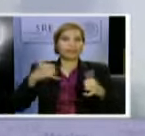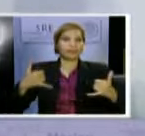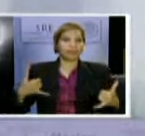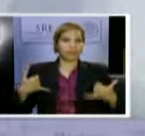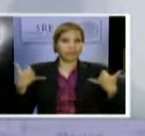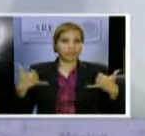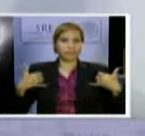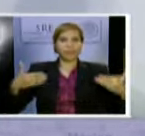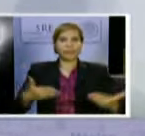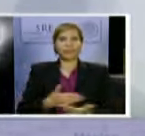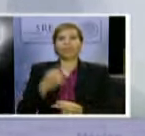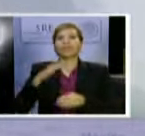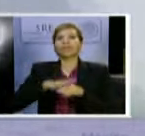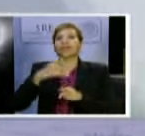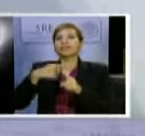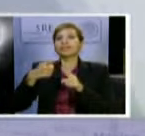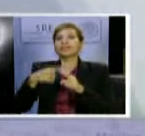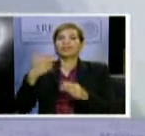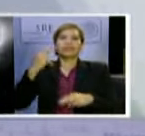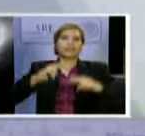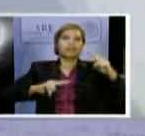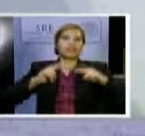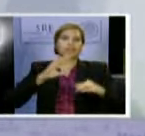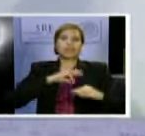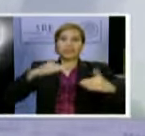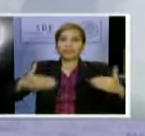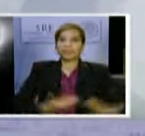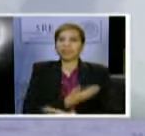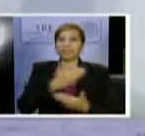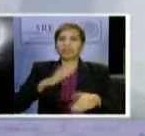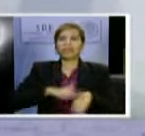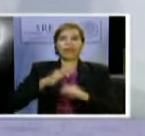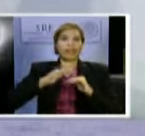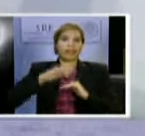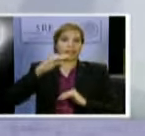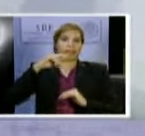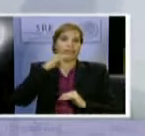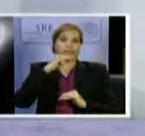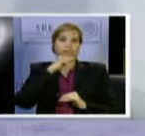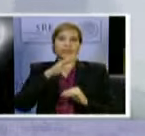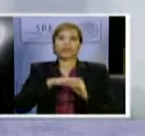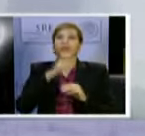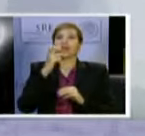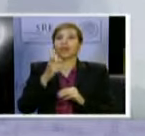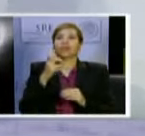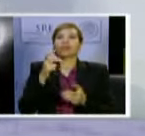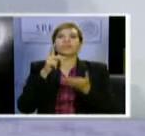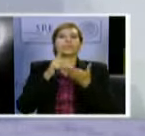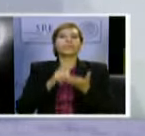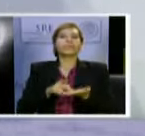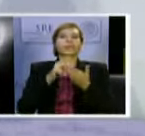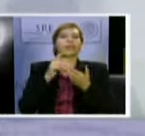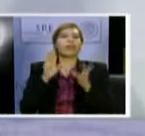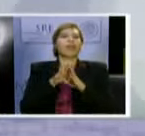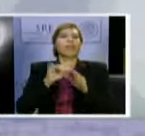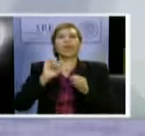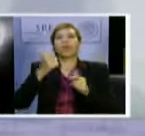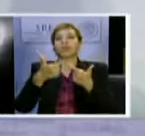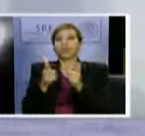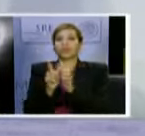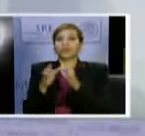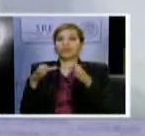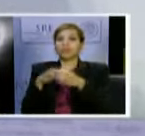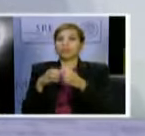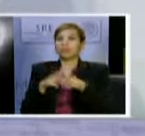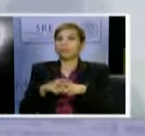joven que el resto y además con índices de fertilidad mucho más altos, lo cual implica que su peso relativo al de otros grupos